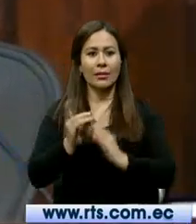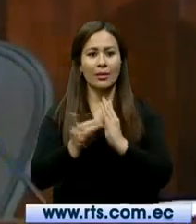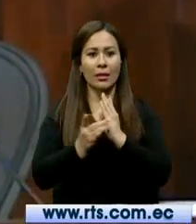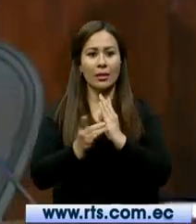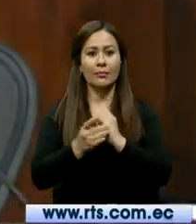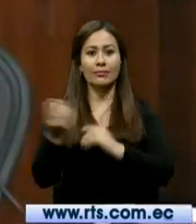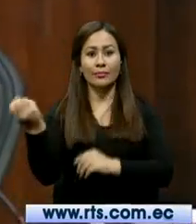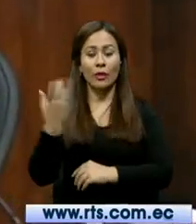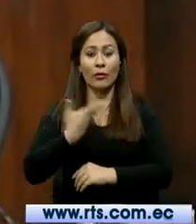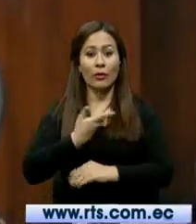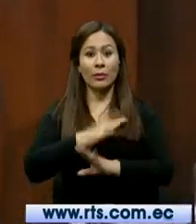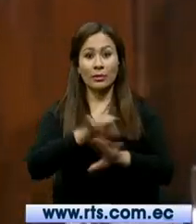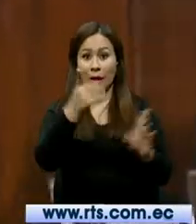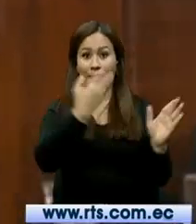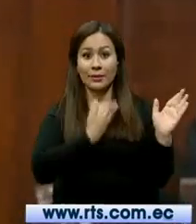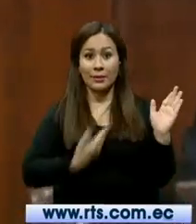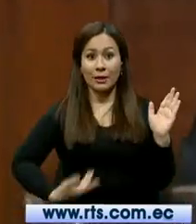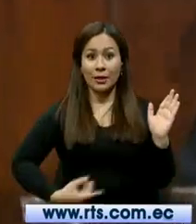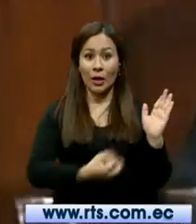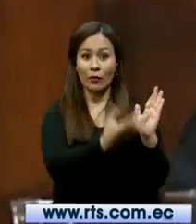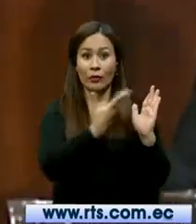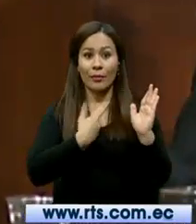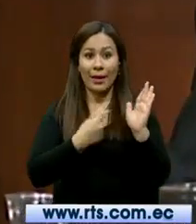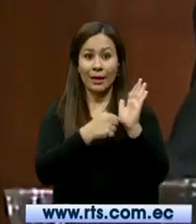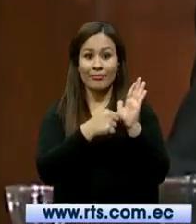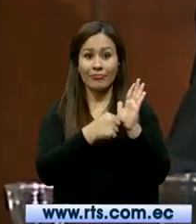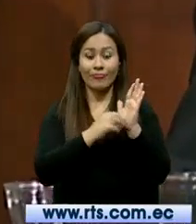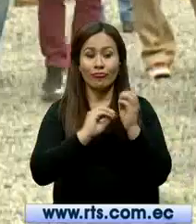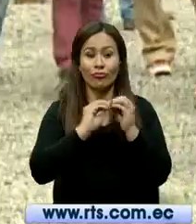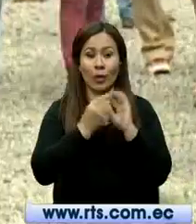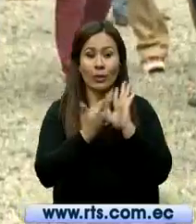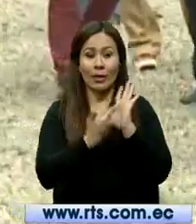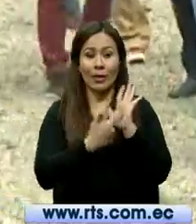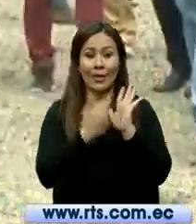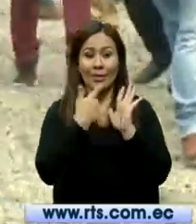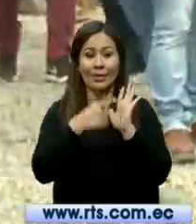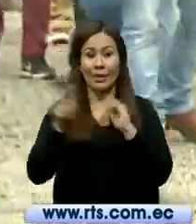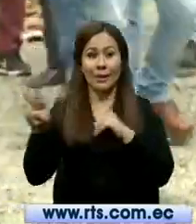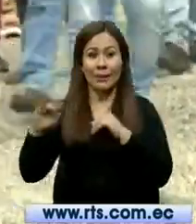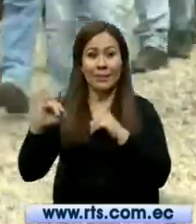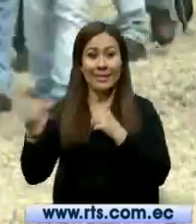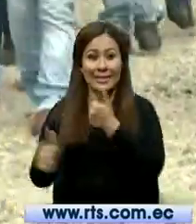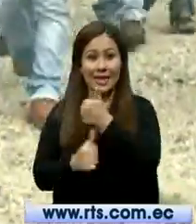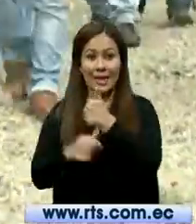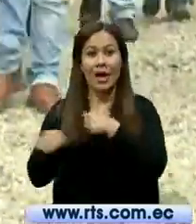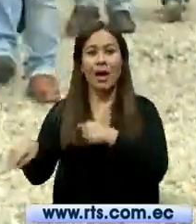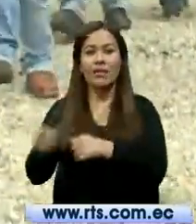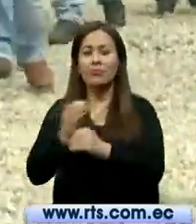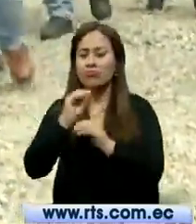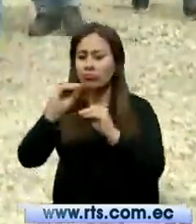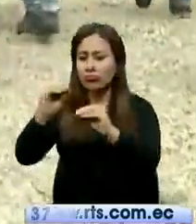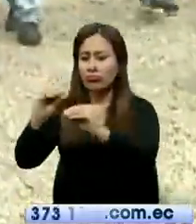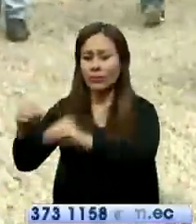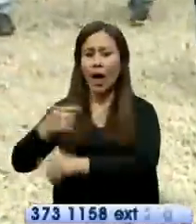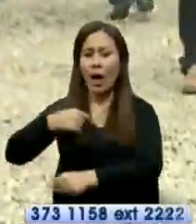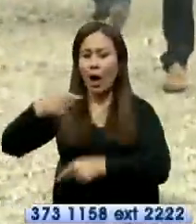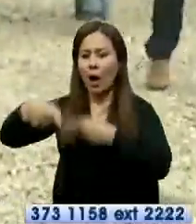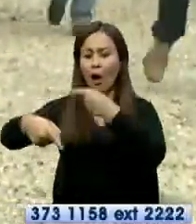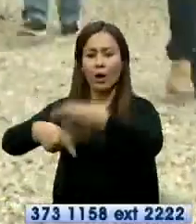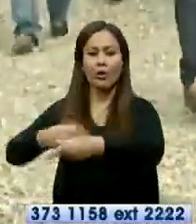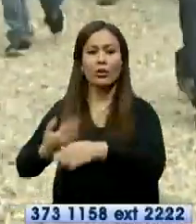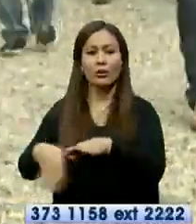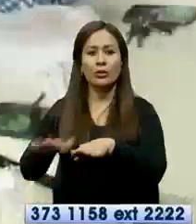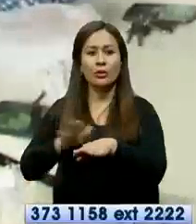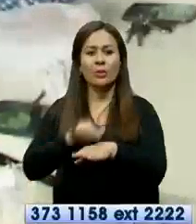decreto presidencial, en su artículo 3, establece también que el vicepresidente emitirá instrucciones y disposiciones en